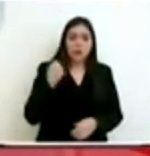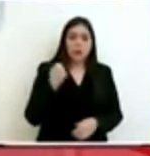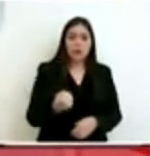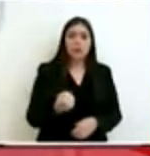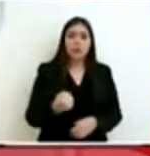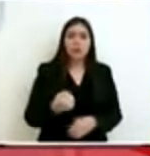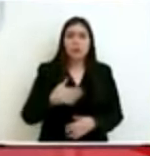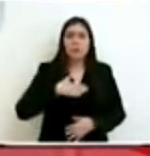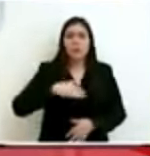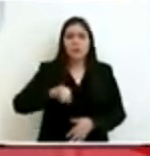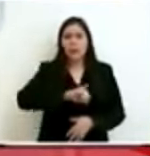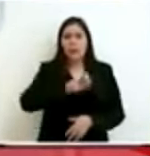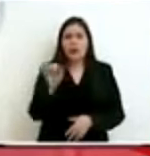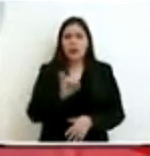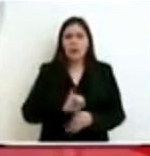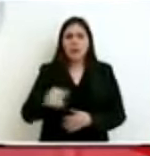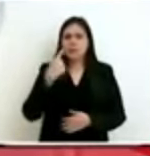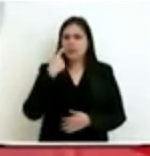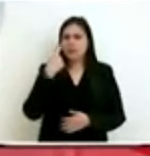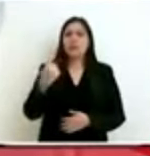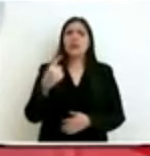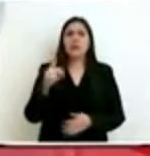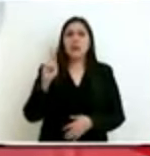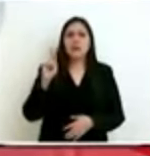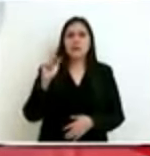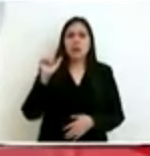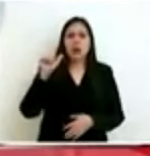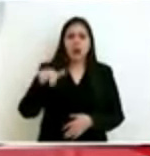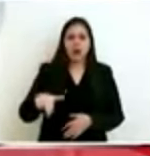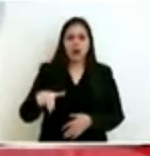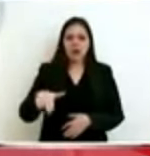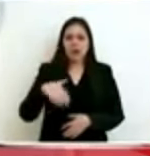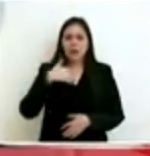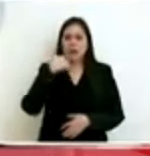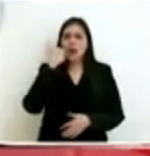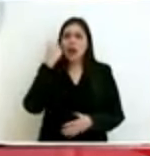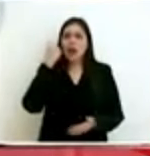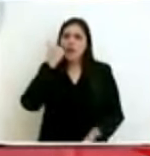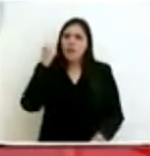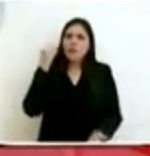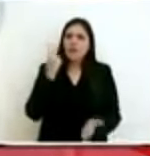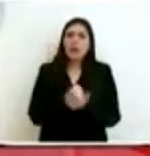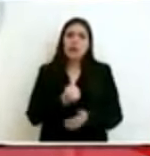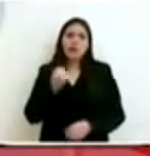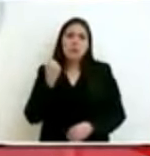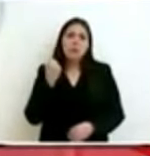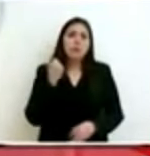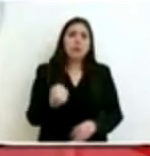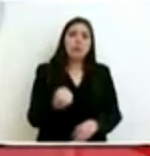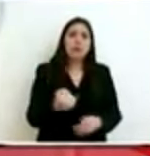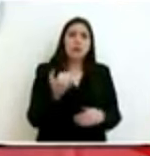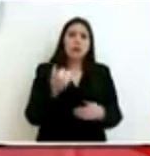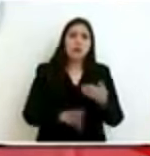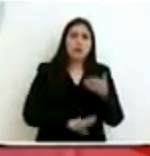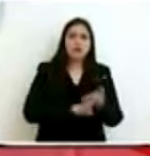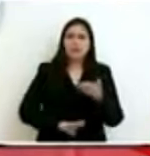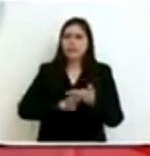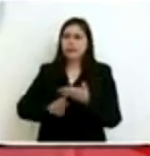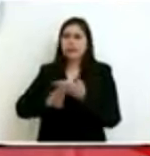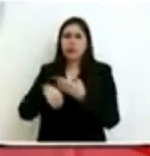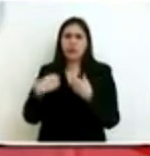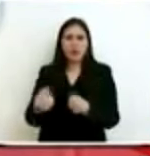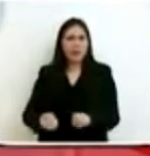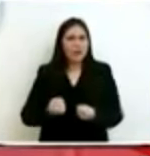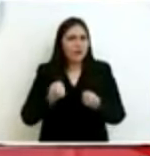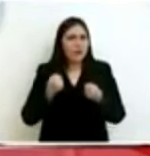Nunca había visto en el PAN un intento de imposición y de sojuzgamiento tan burdo, tan